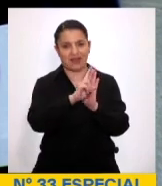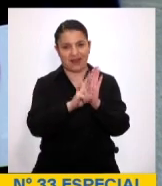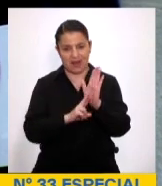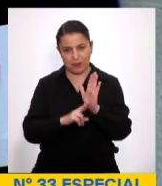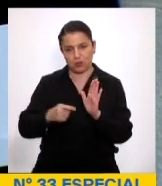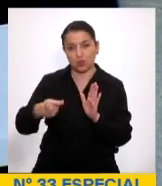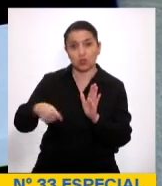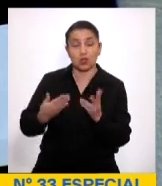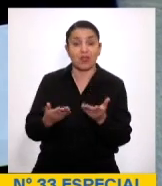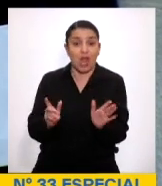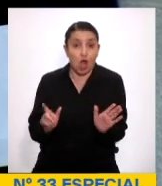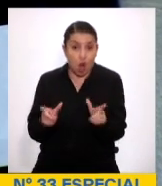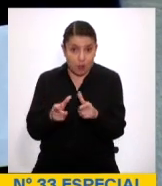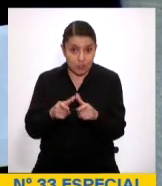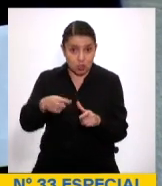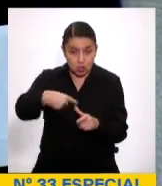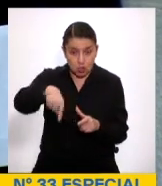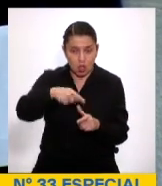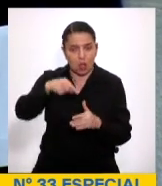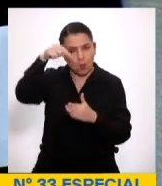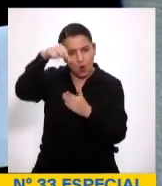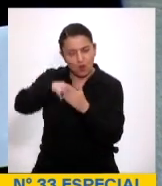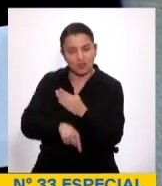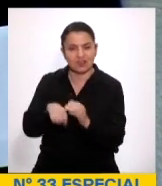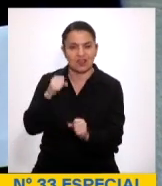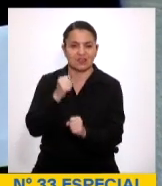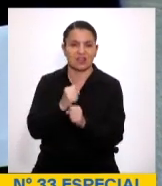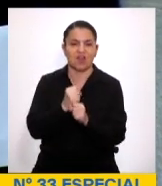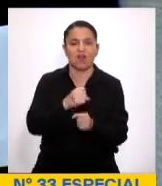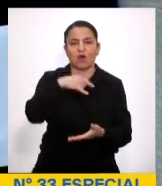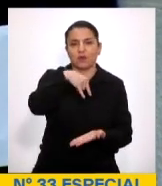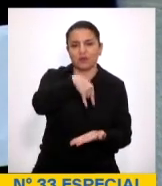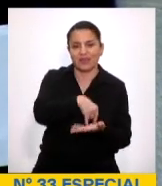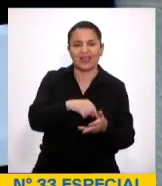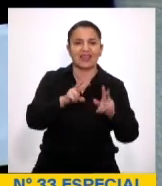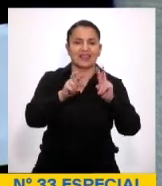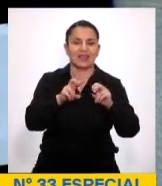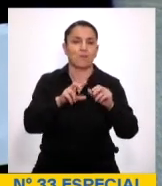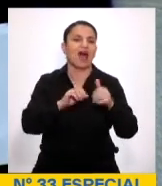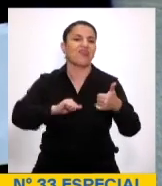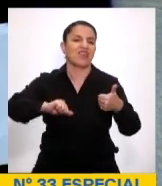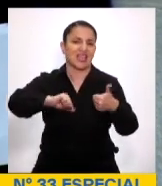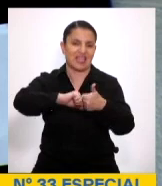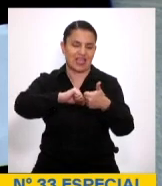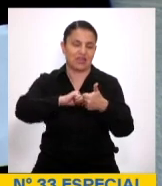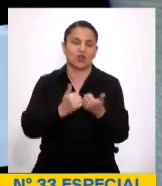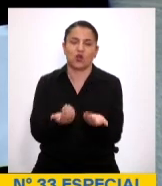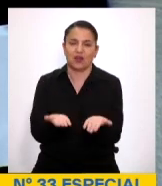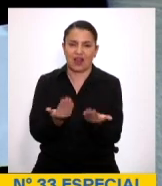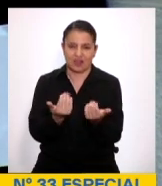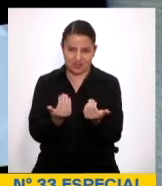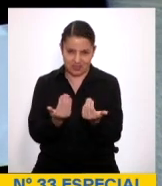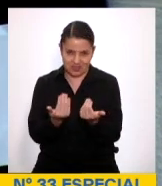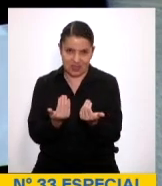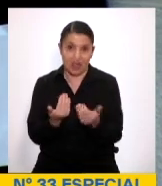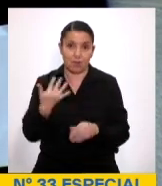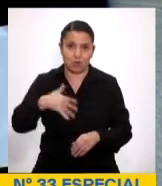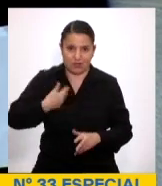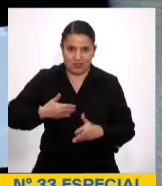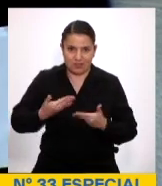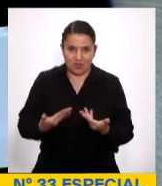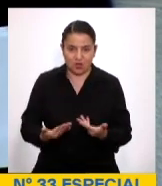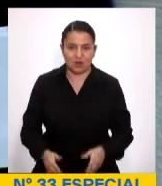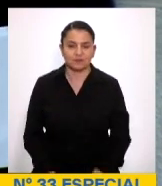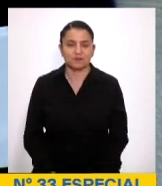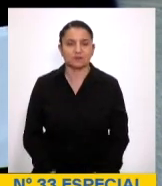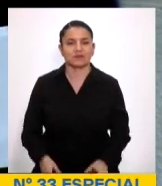comisiones han permitido profundizar el trabajo parlamentario en temáticas de género tan necesarias Y vigentes si bien